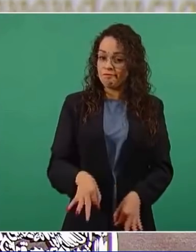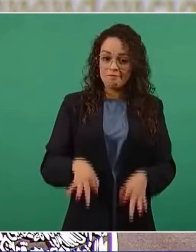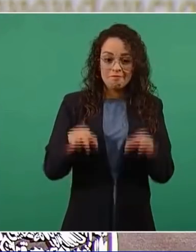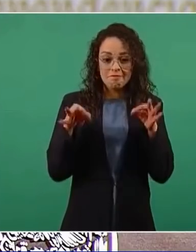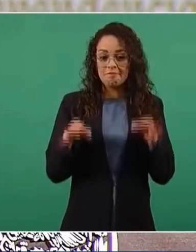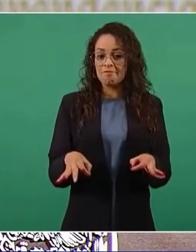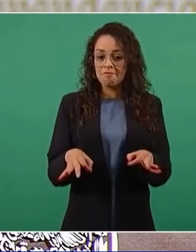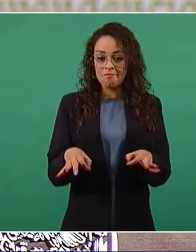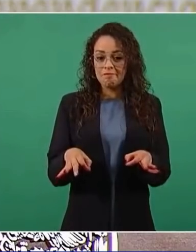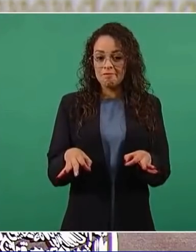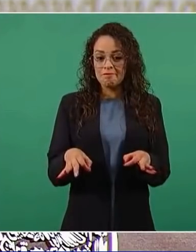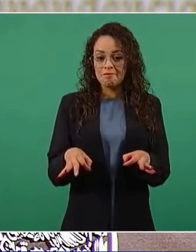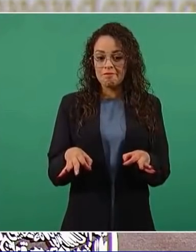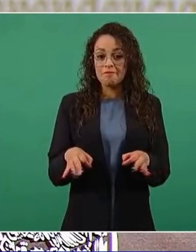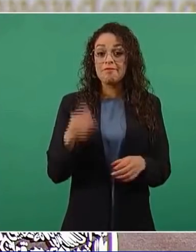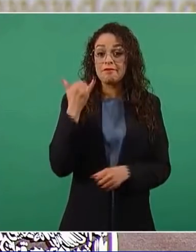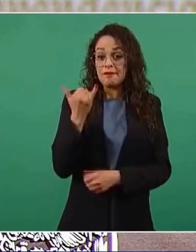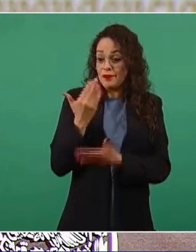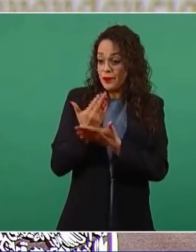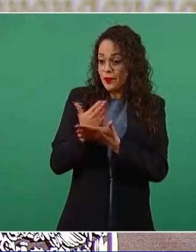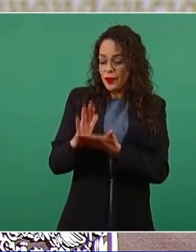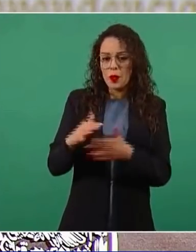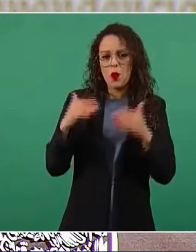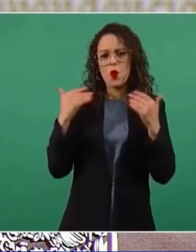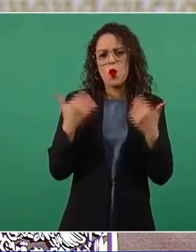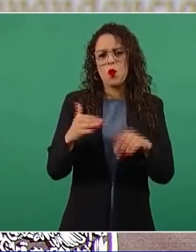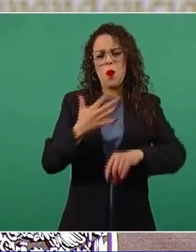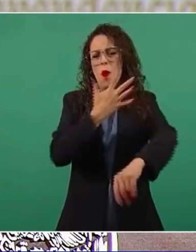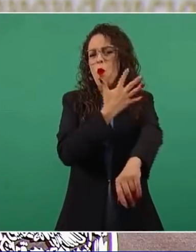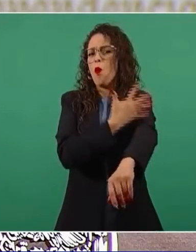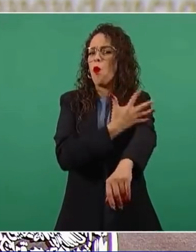pero además una gente honesta, con principios.